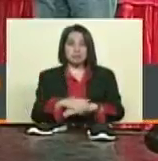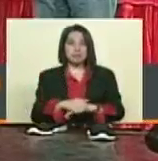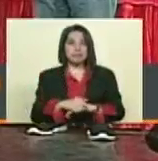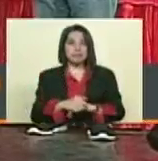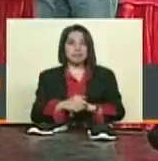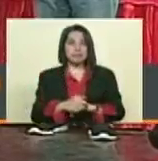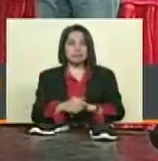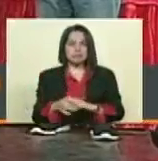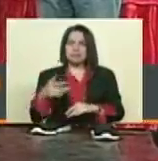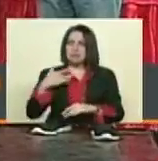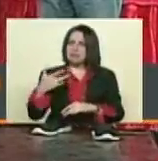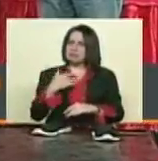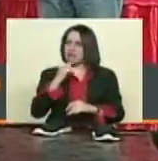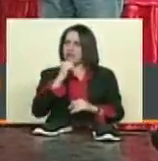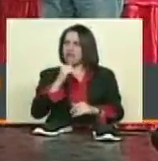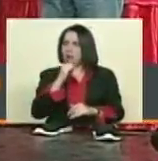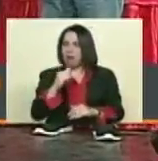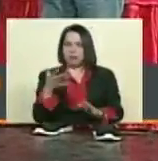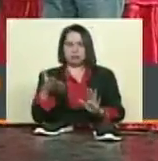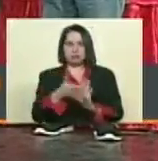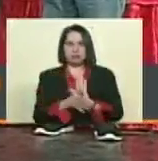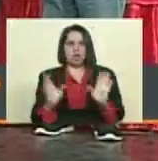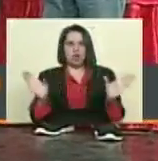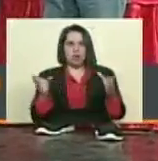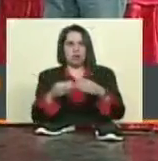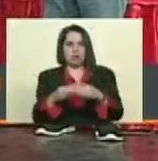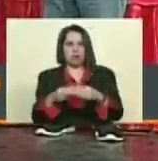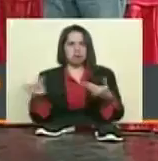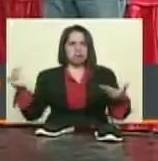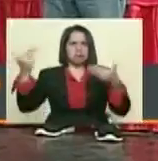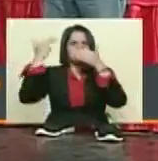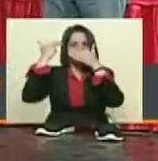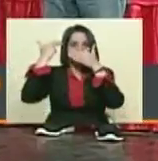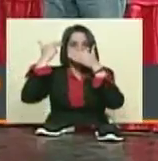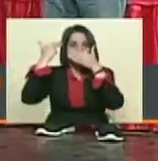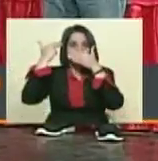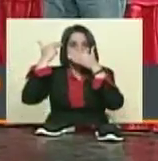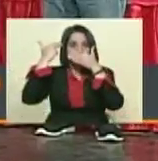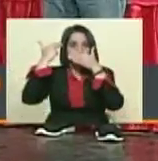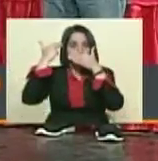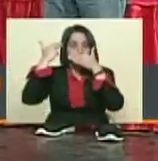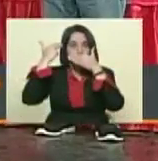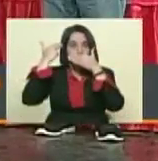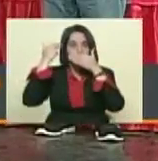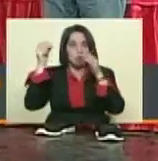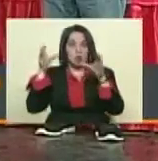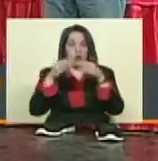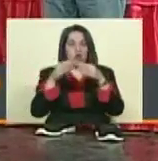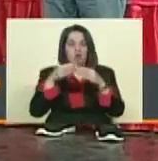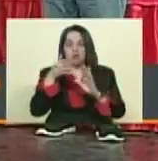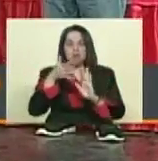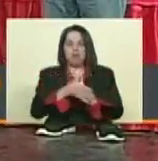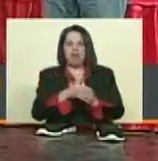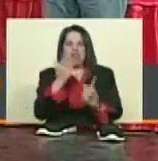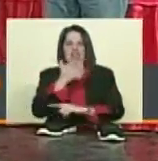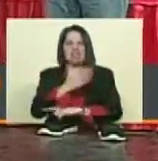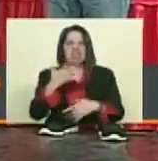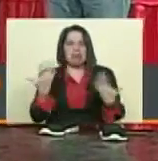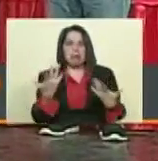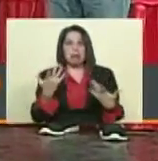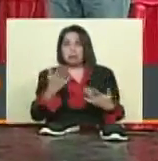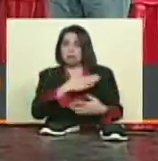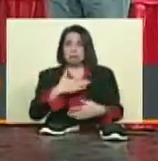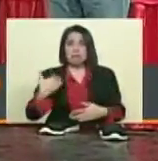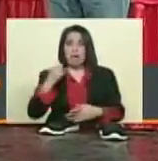en la noche nos informaron que los guaraguaos estaban retenidos, estaban secuestrados por un solo delito: querer